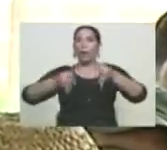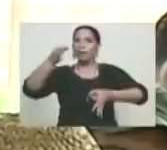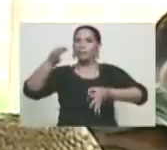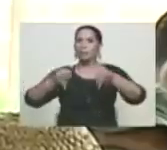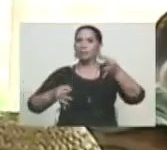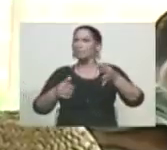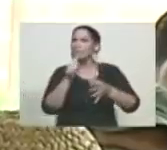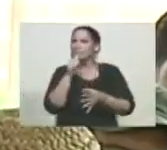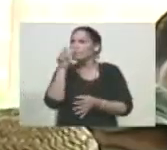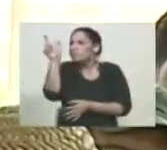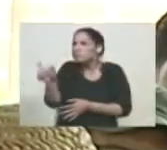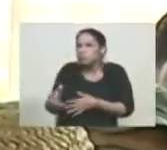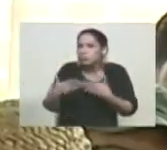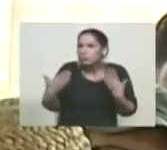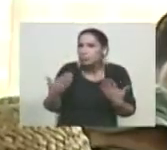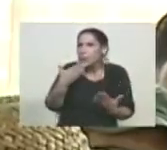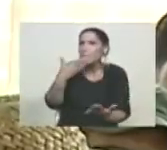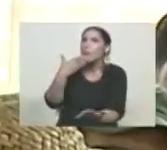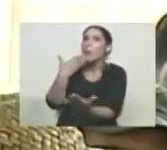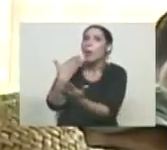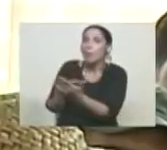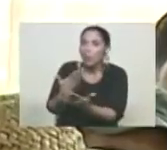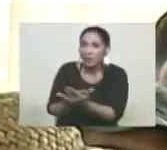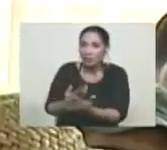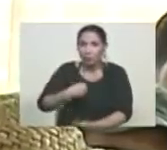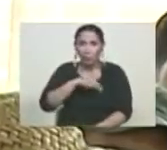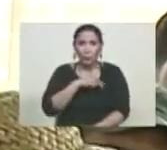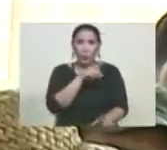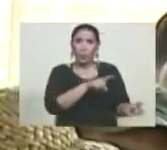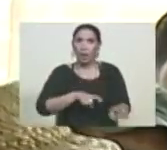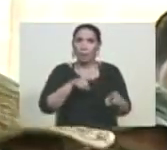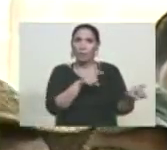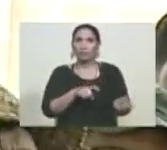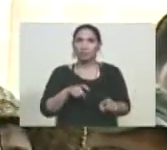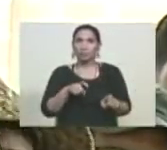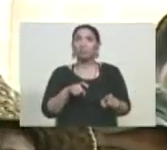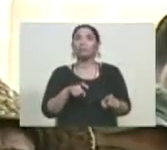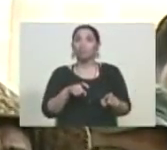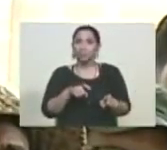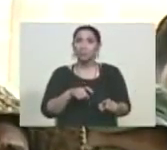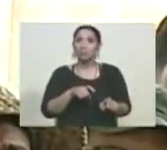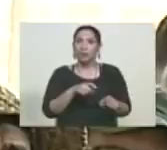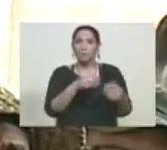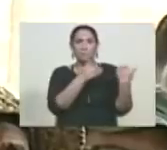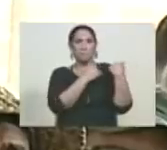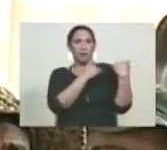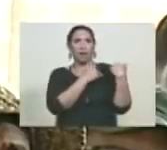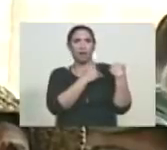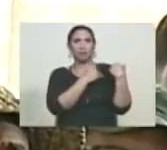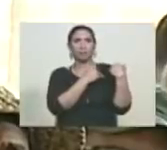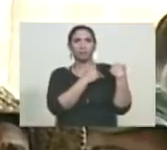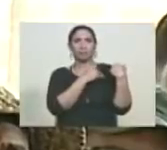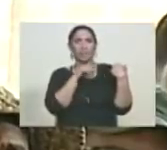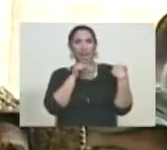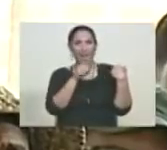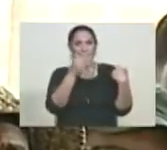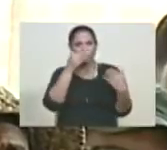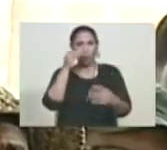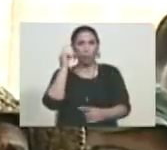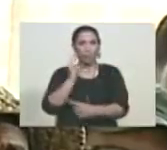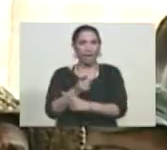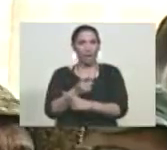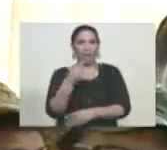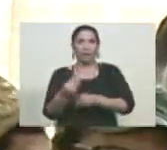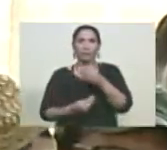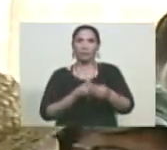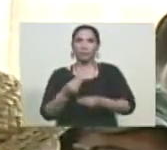fiscales, donde lo proponíamos los campesinos, tenía que haber una fiscalía agraria, que es al que le compete.